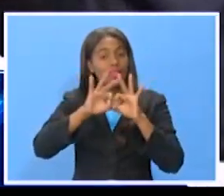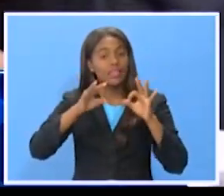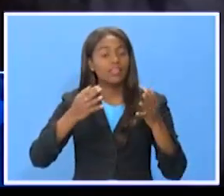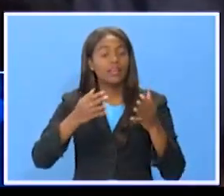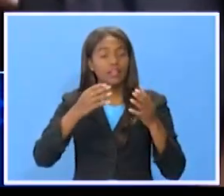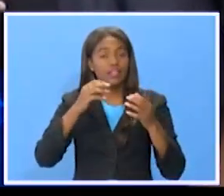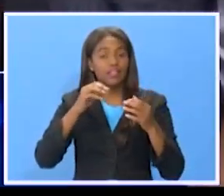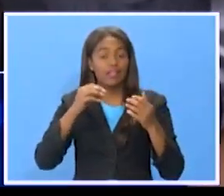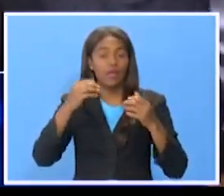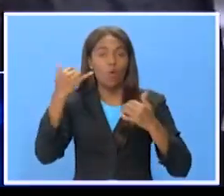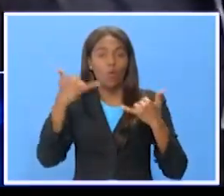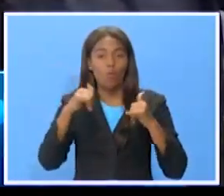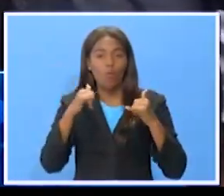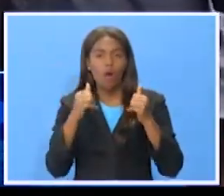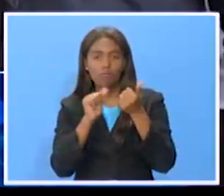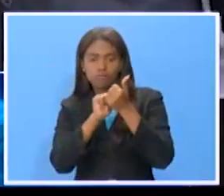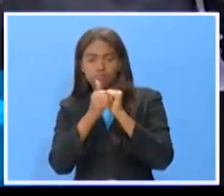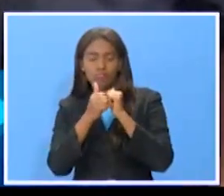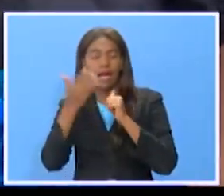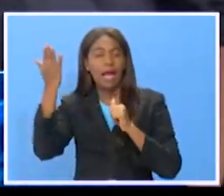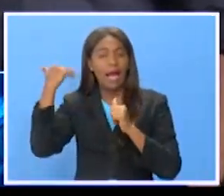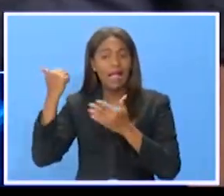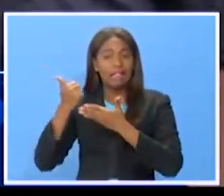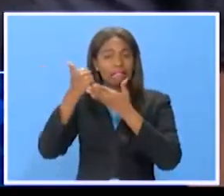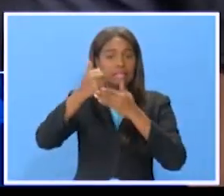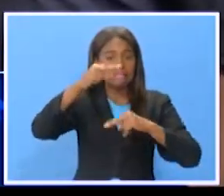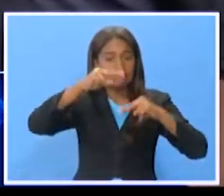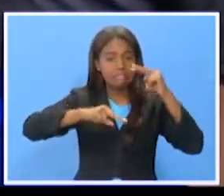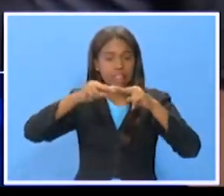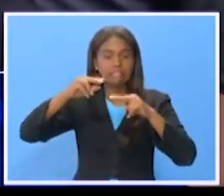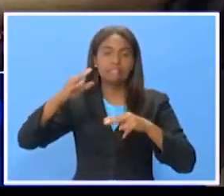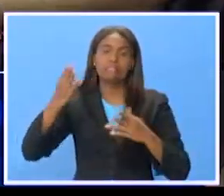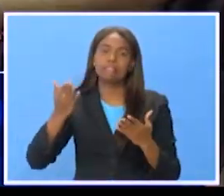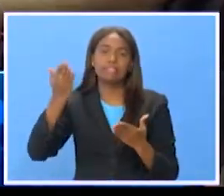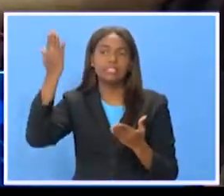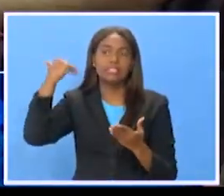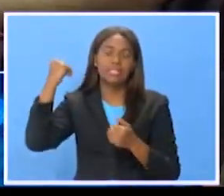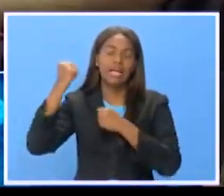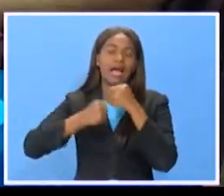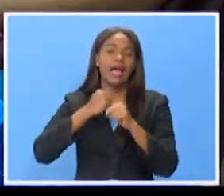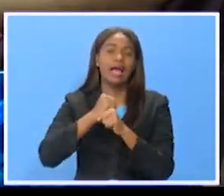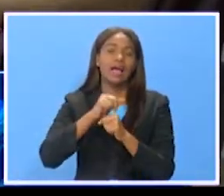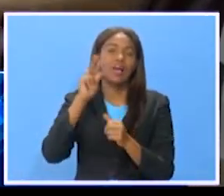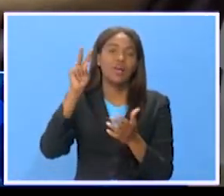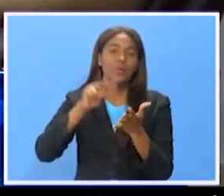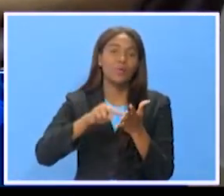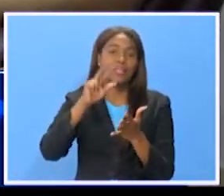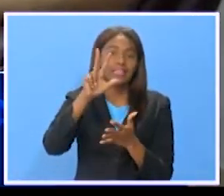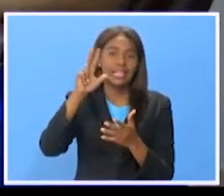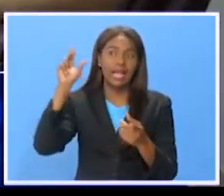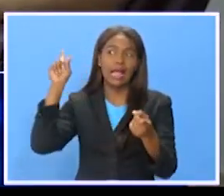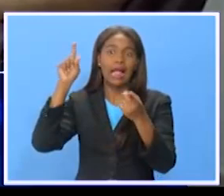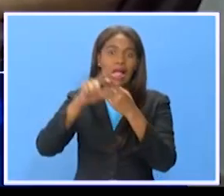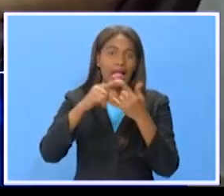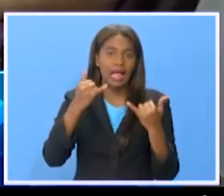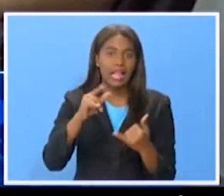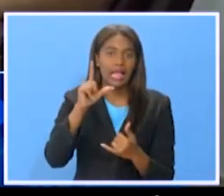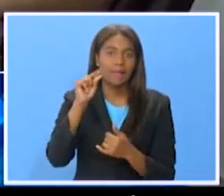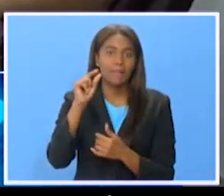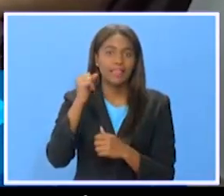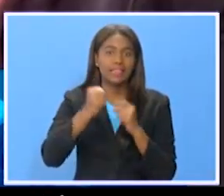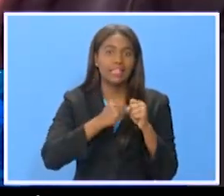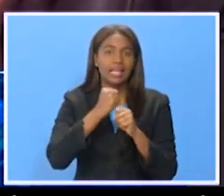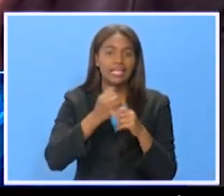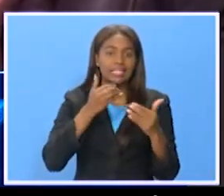instalación deportiva que no había sido remodelada desde el año 2003, prácticamente 20 años en